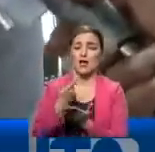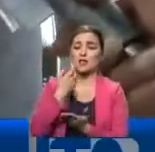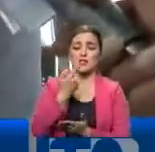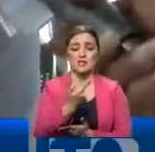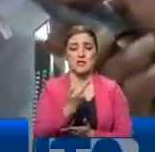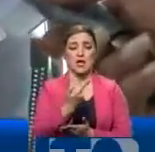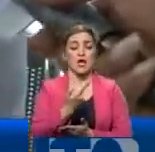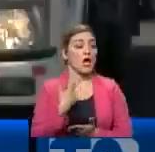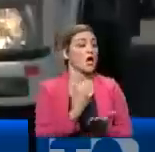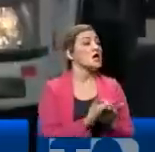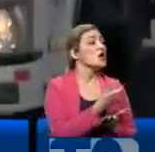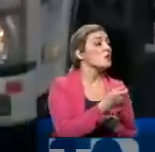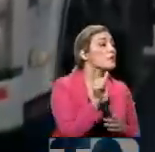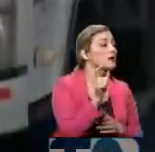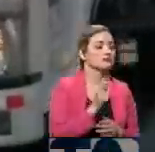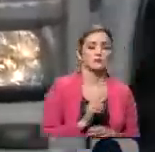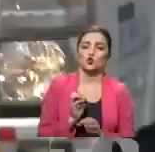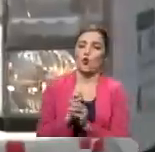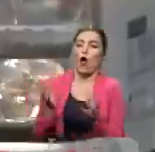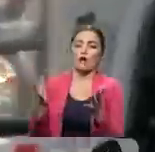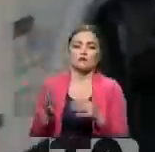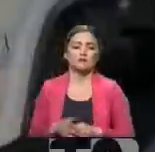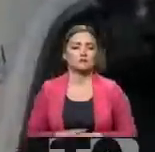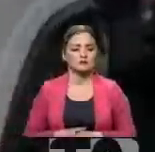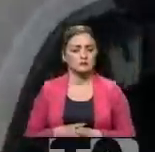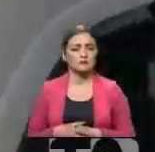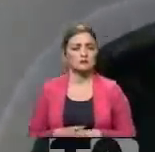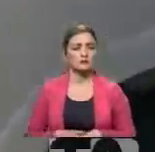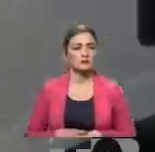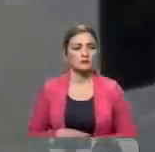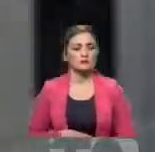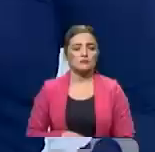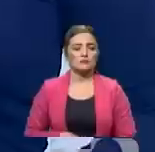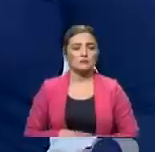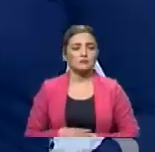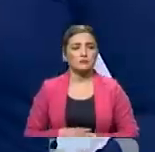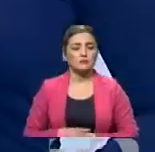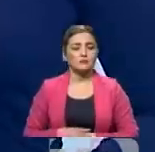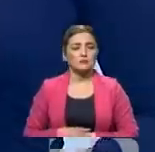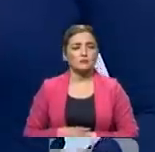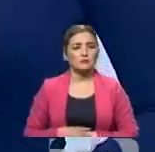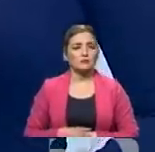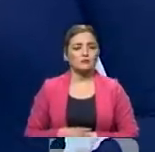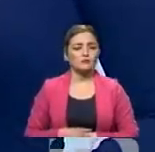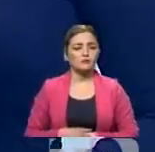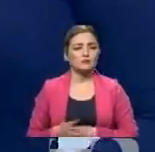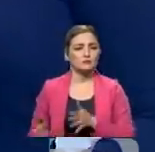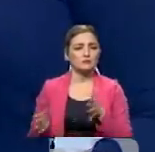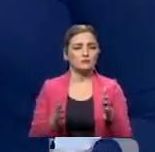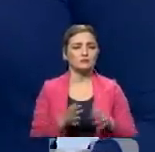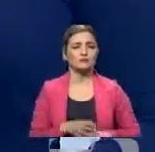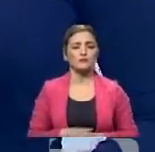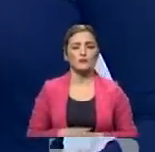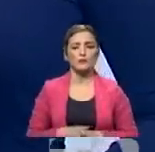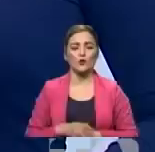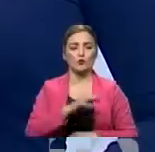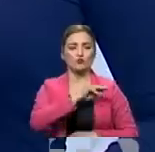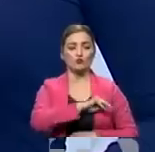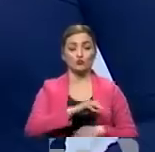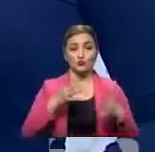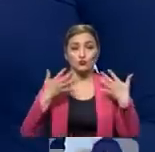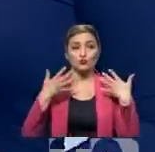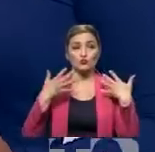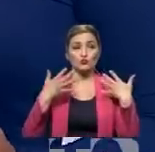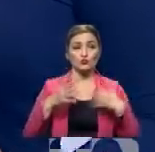Que no hay. Que no hay. En Quito, Helen Quiñones, 24 horas. ¡Siete! Evadiendo su competencia, el municipio de